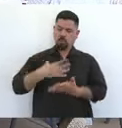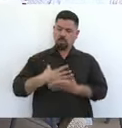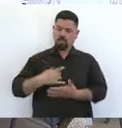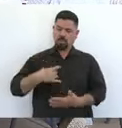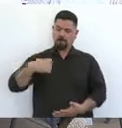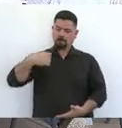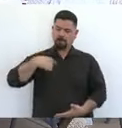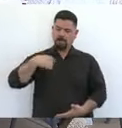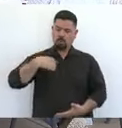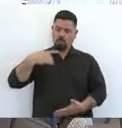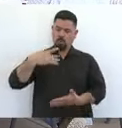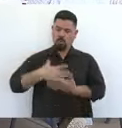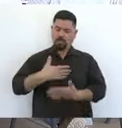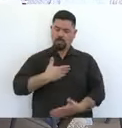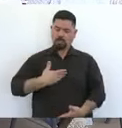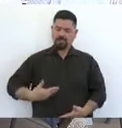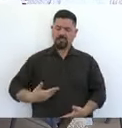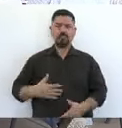vicio.